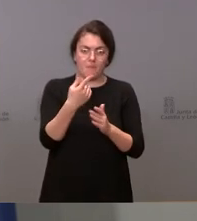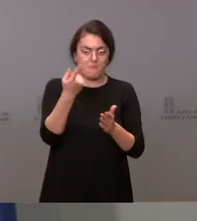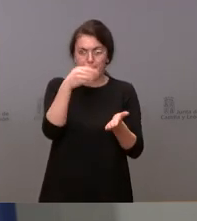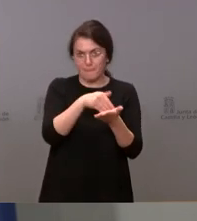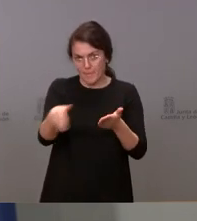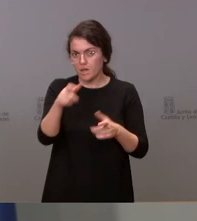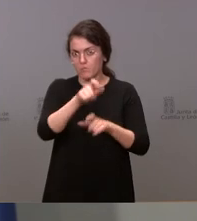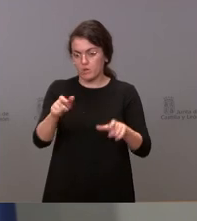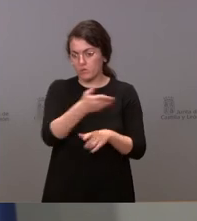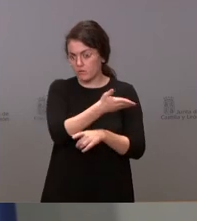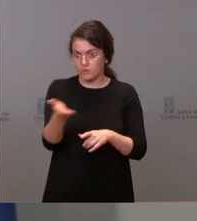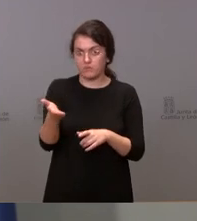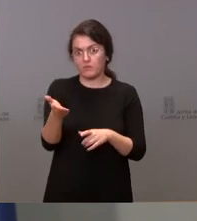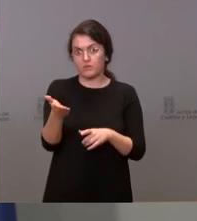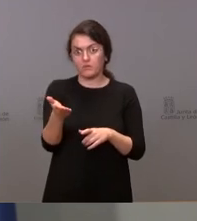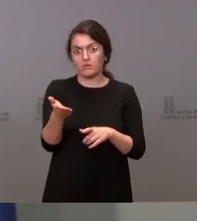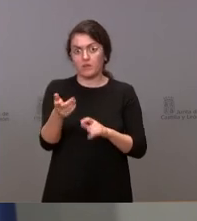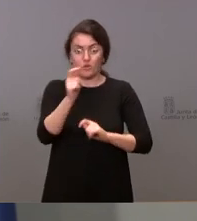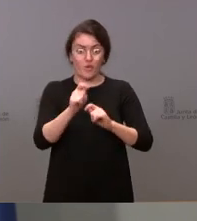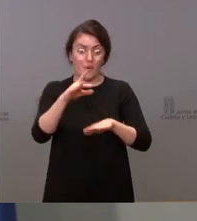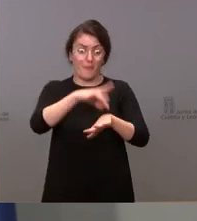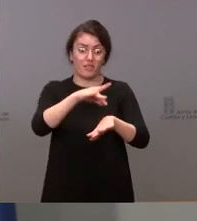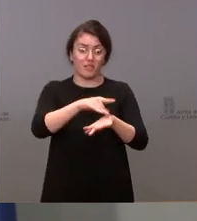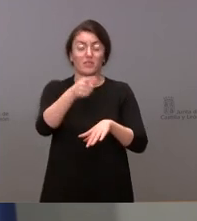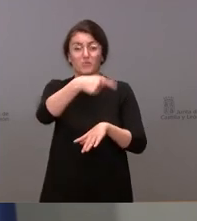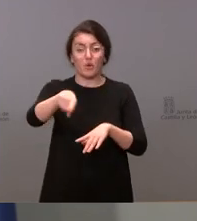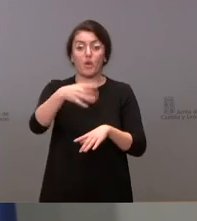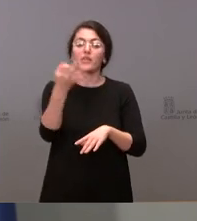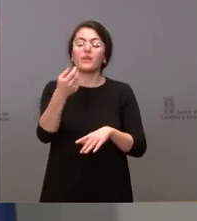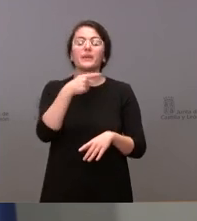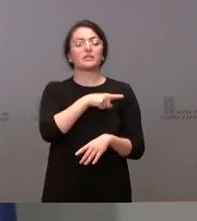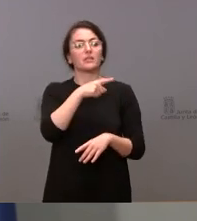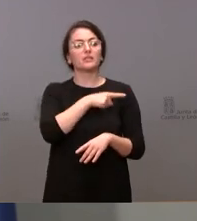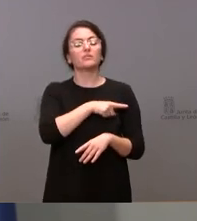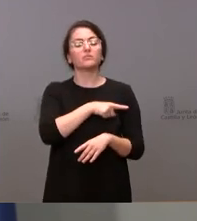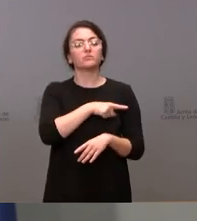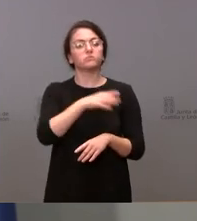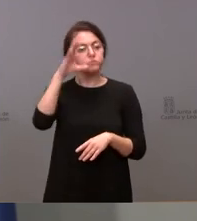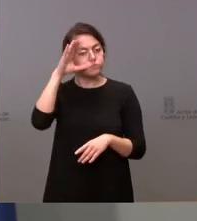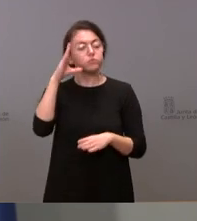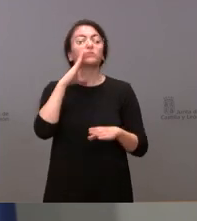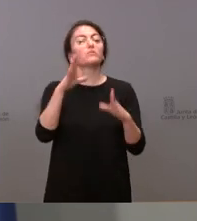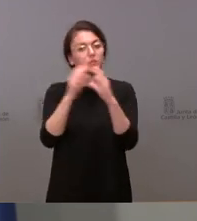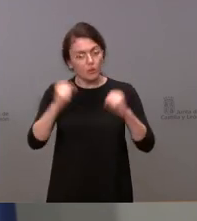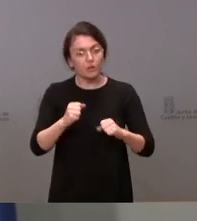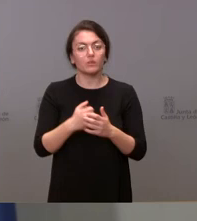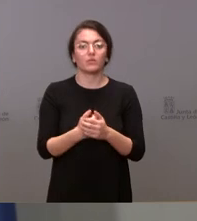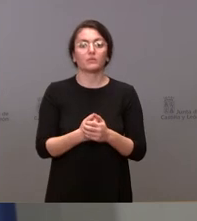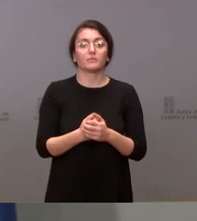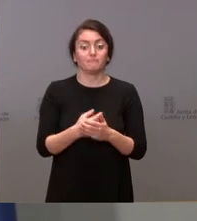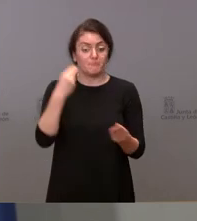pacientes, estén de acuerdo y se sientan escuchados. Y yo creo que estos señores, los